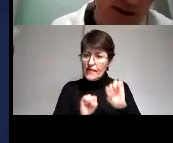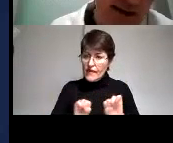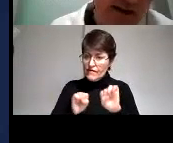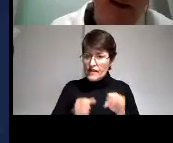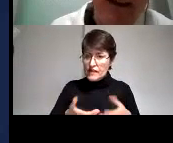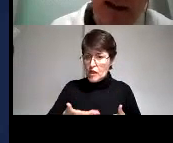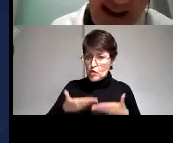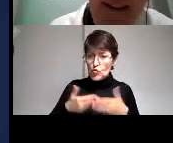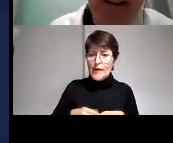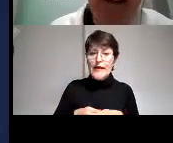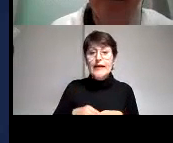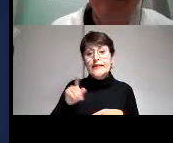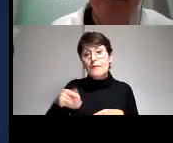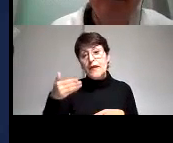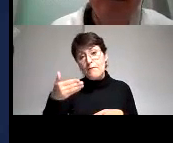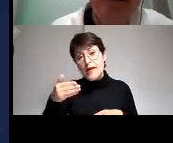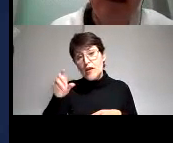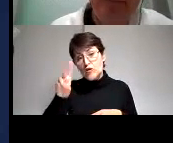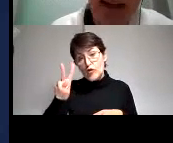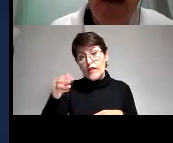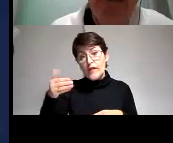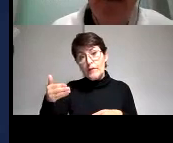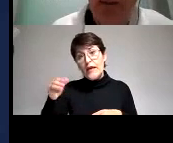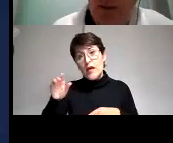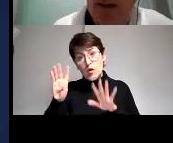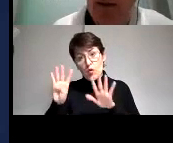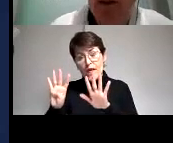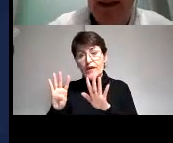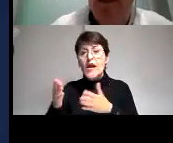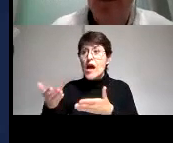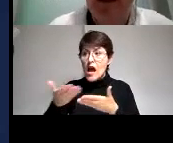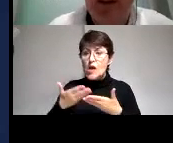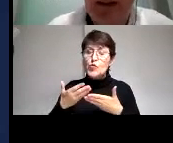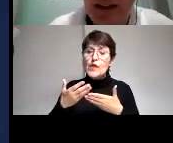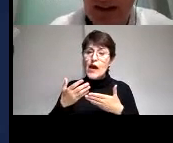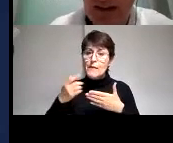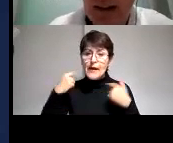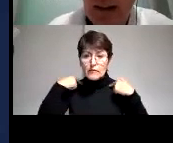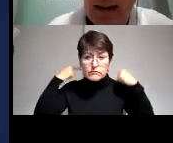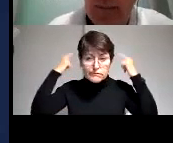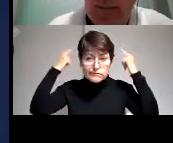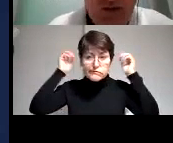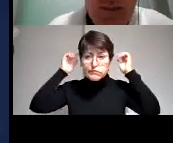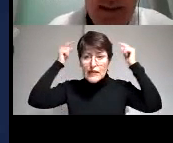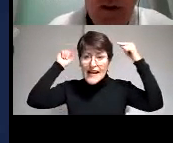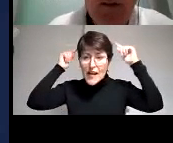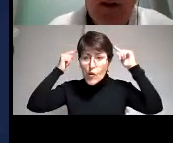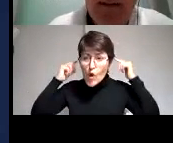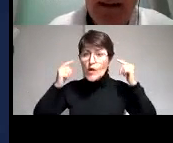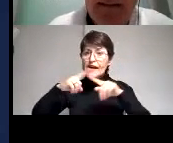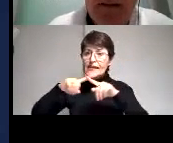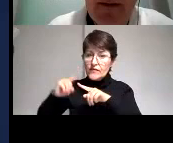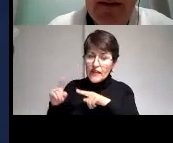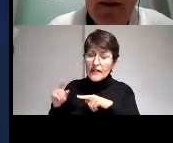la B12 y la B9, además de estar implicada en la transmisión nerviosa y en la participación en diferentes pasos del metabolismo,